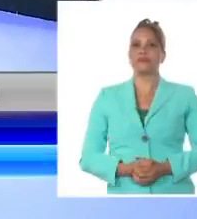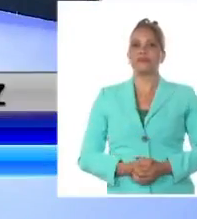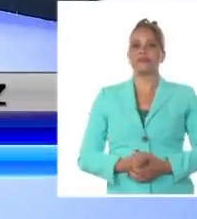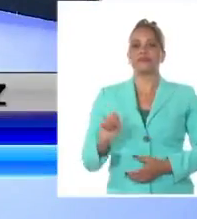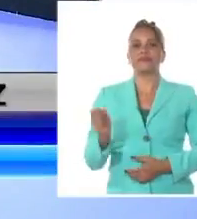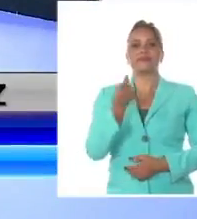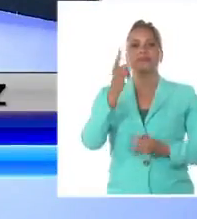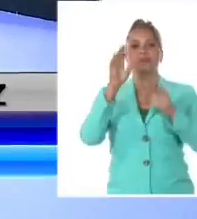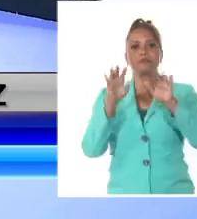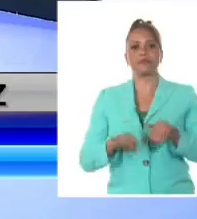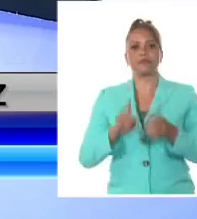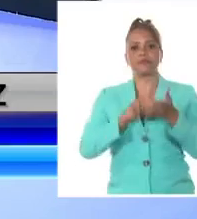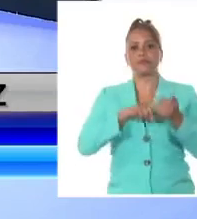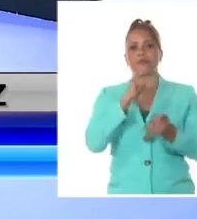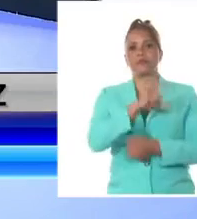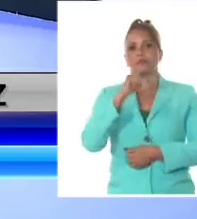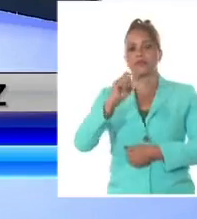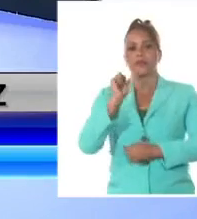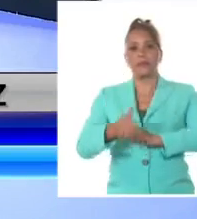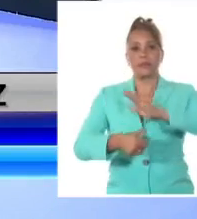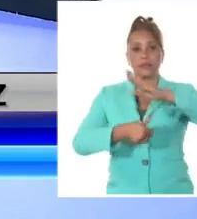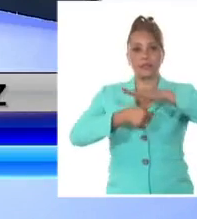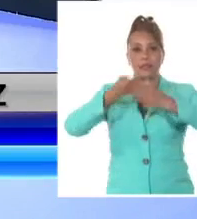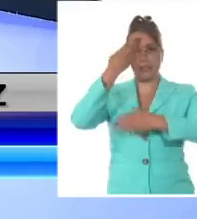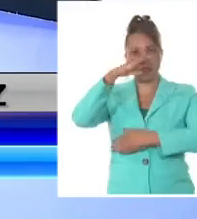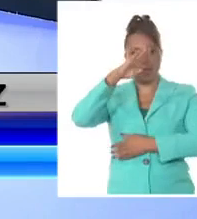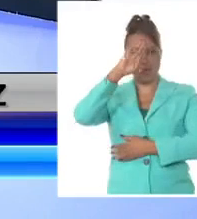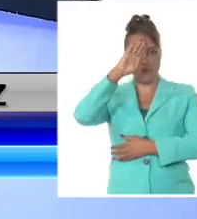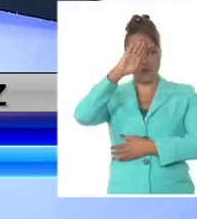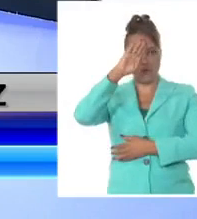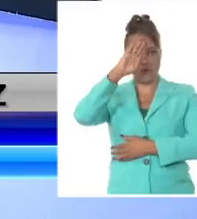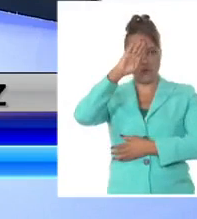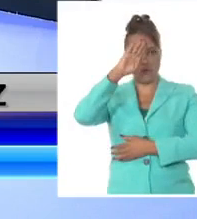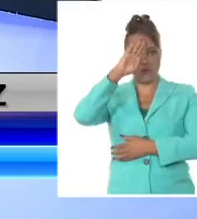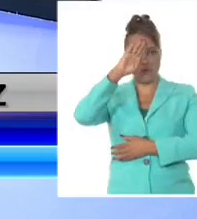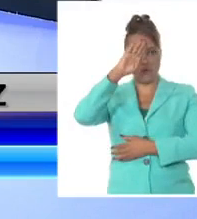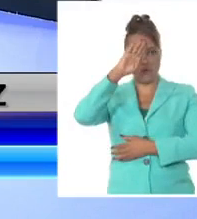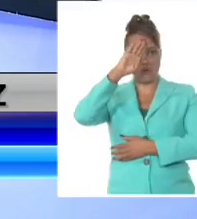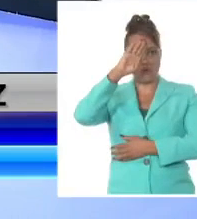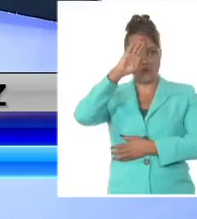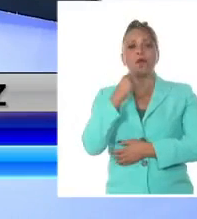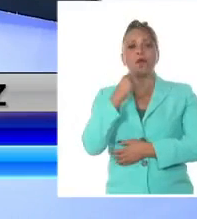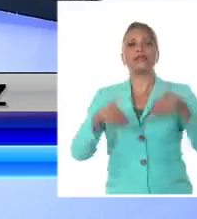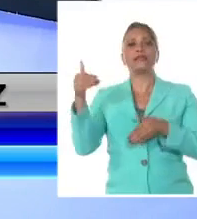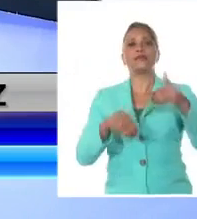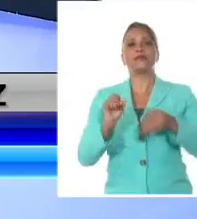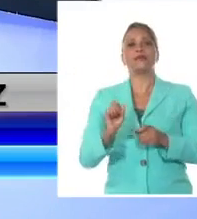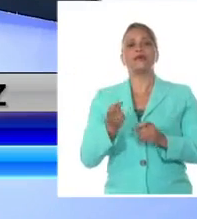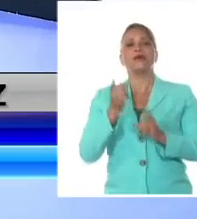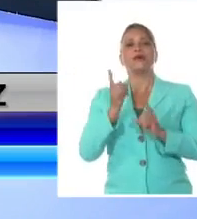El primer secretario del Comité Central del Partido y presidente de la República, Miguel Díaz Canel Bermúdez, encabezó en Santispíritus un interés.